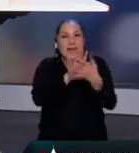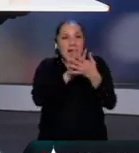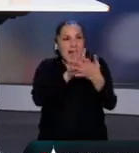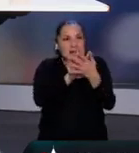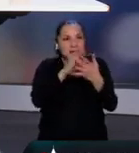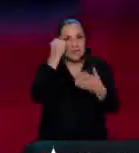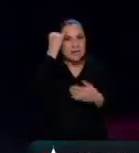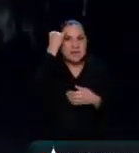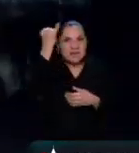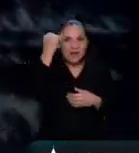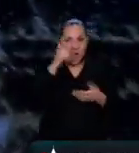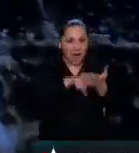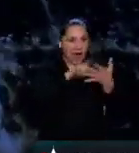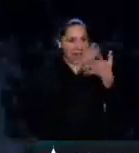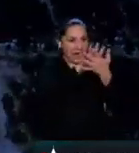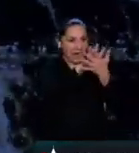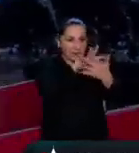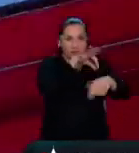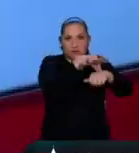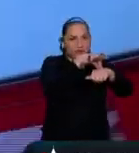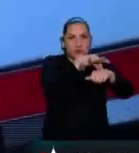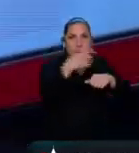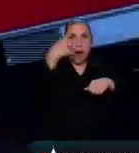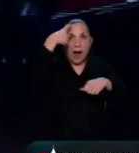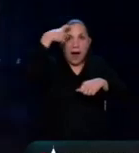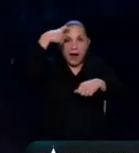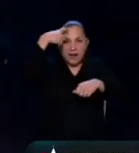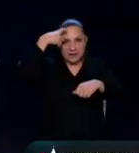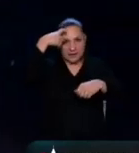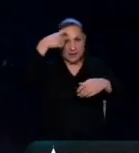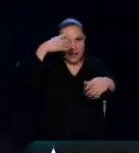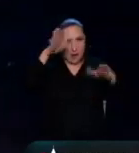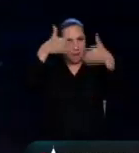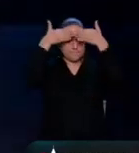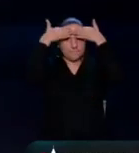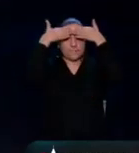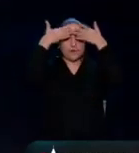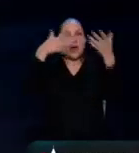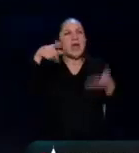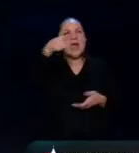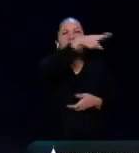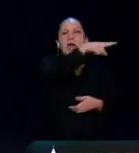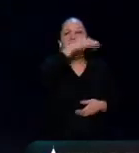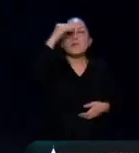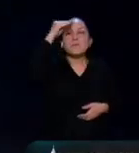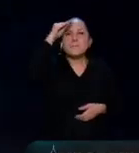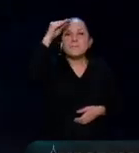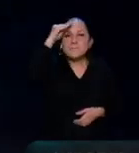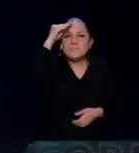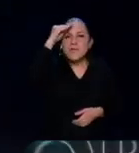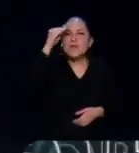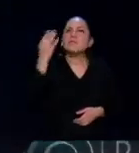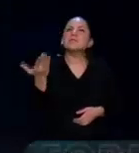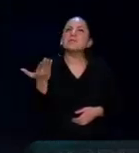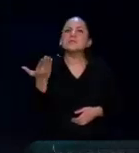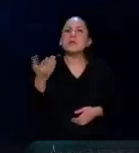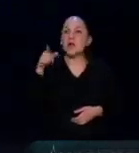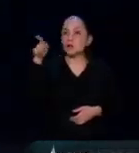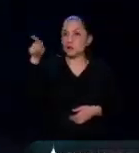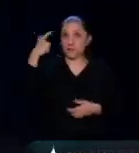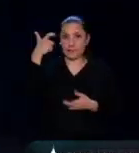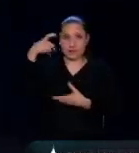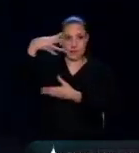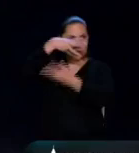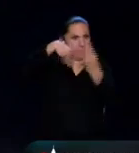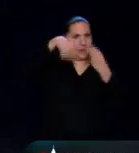completamente separado de la evidencia, en el cual creen que repartir, que haya una mejor distribución de la riqueza, que haya